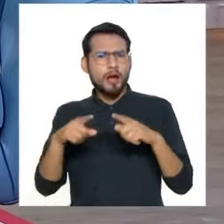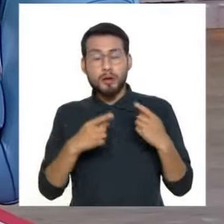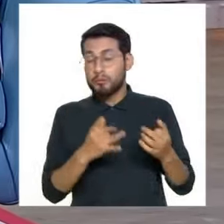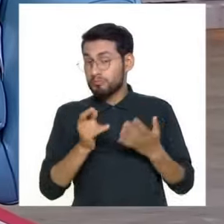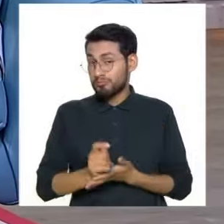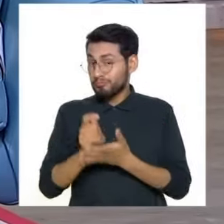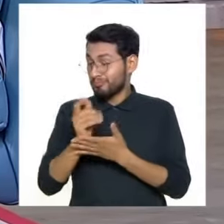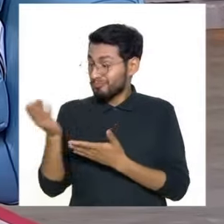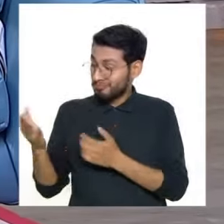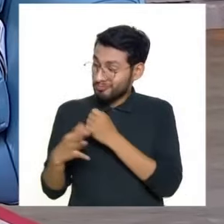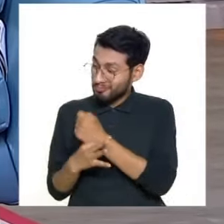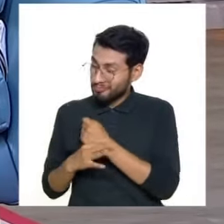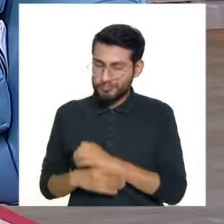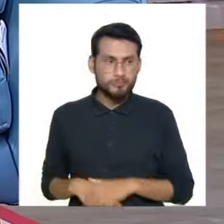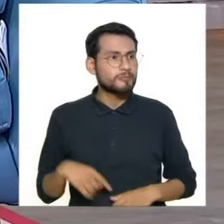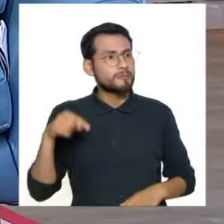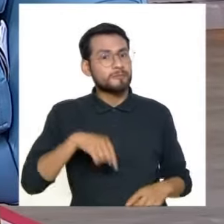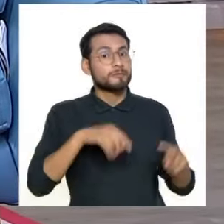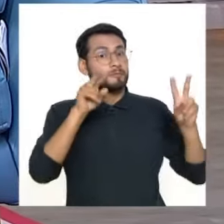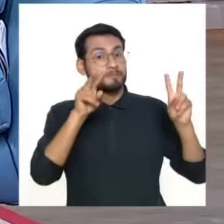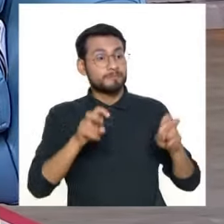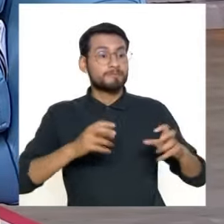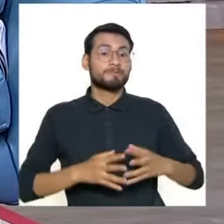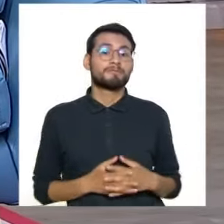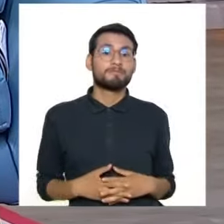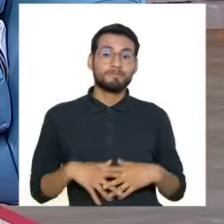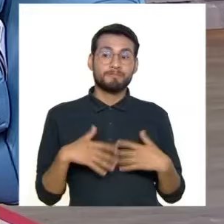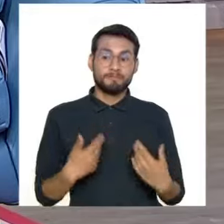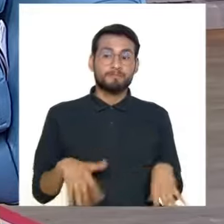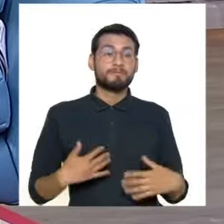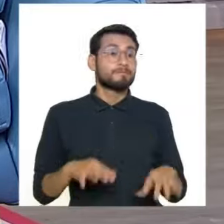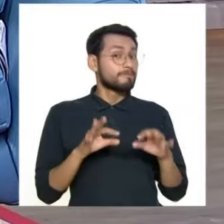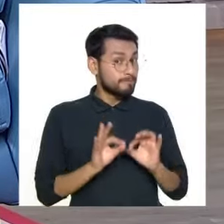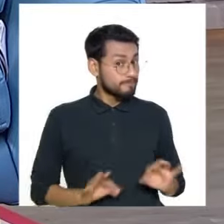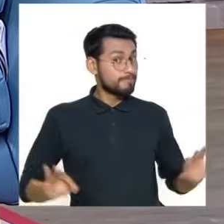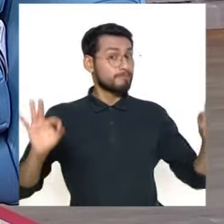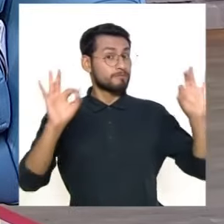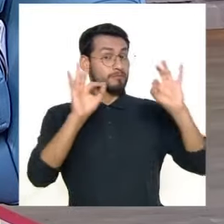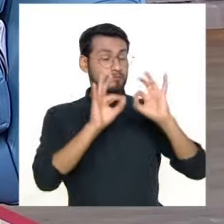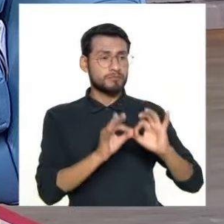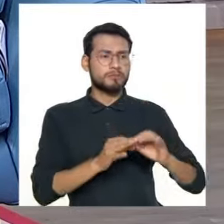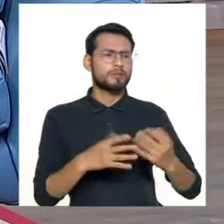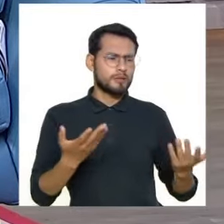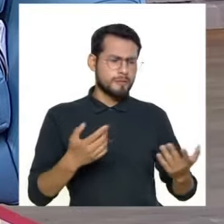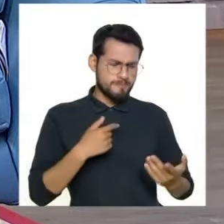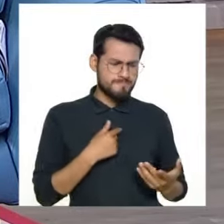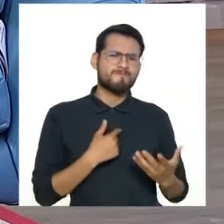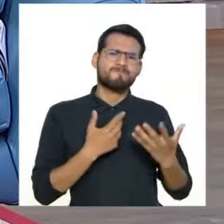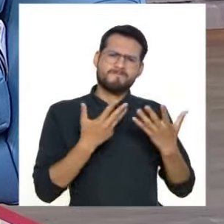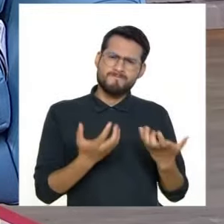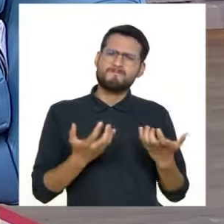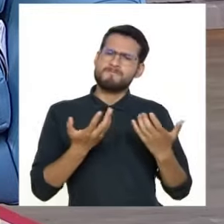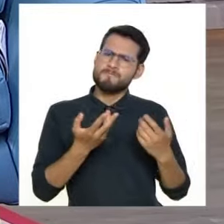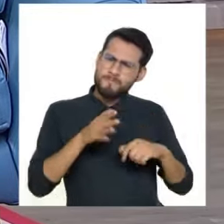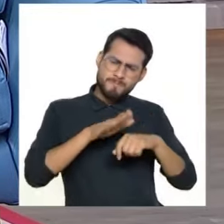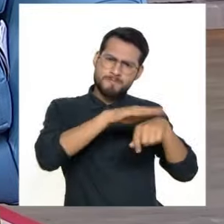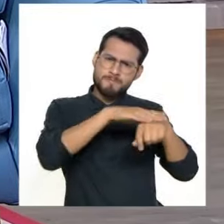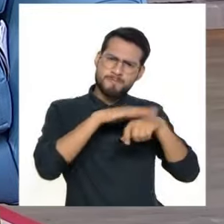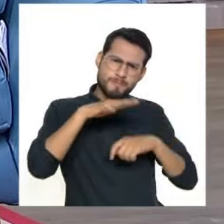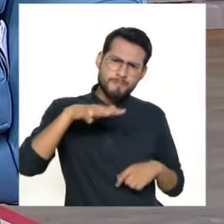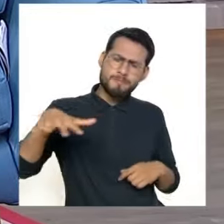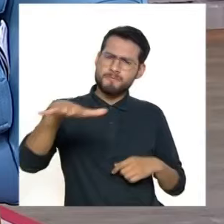tratamiento dctor tej uchi Este es un tema realmente muy muy importante que yo realmente quiero poner en valor para todos